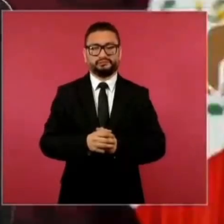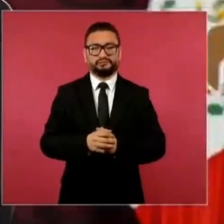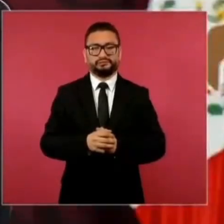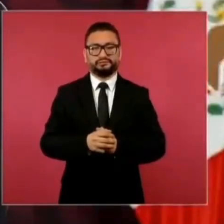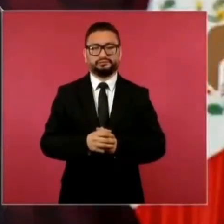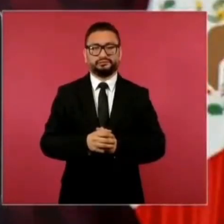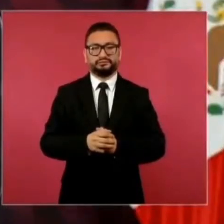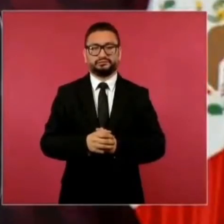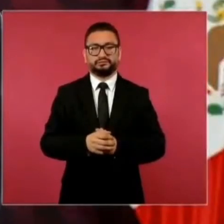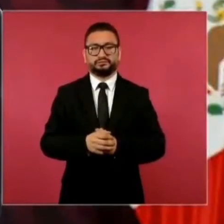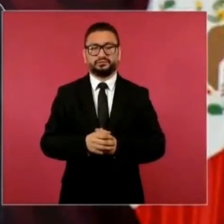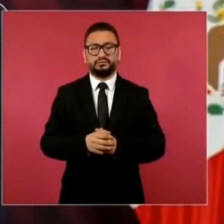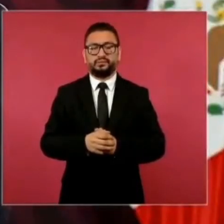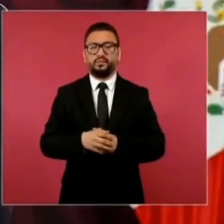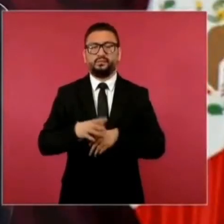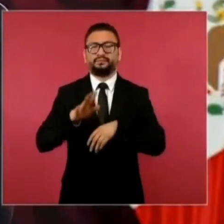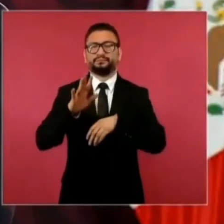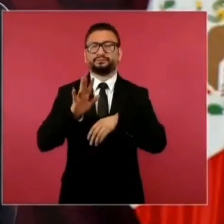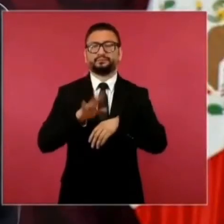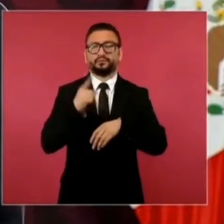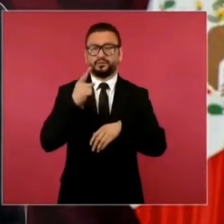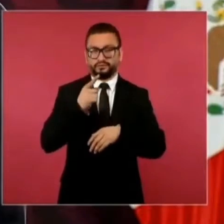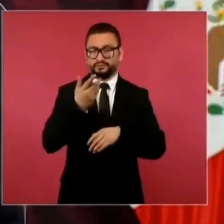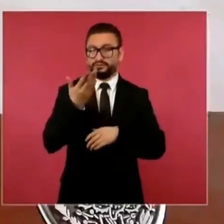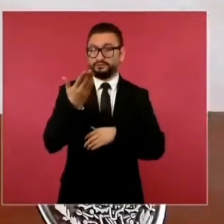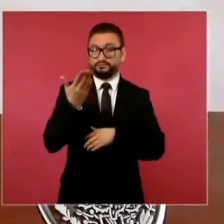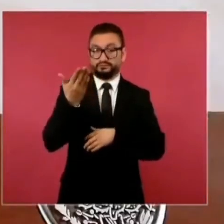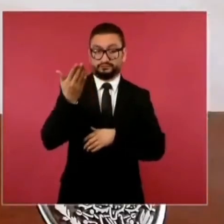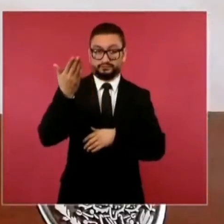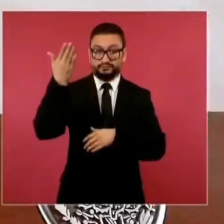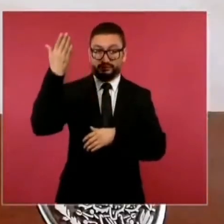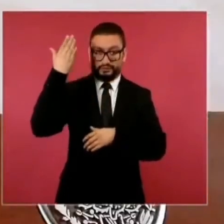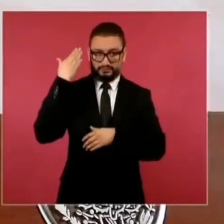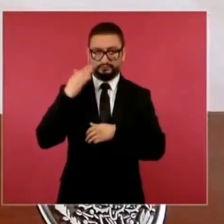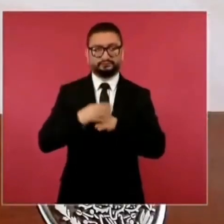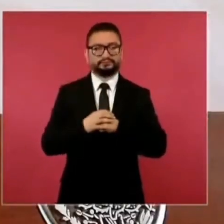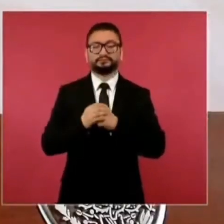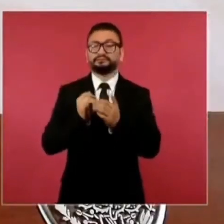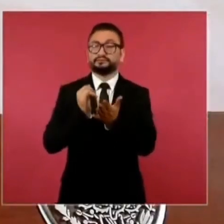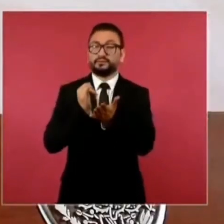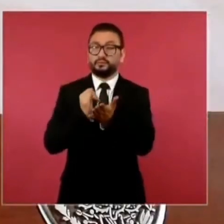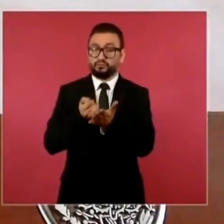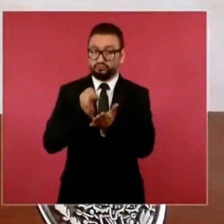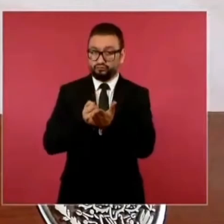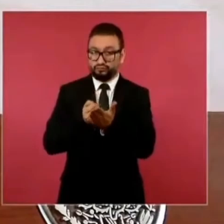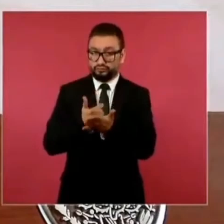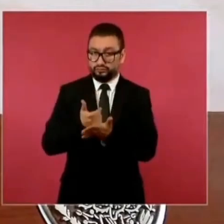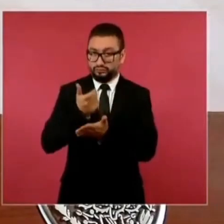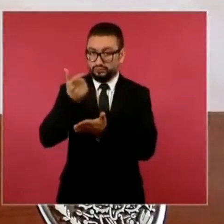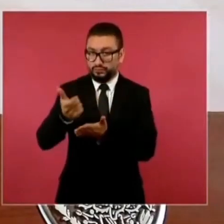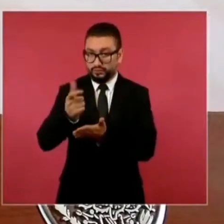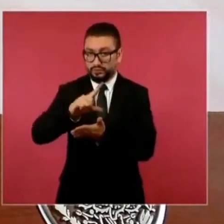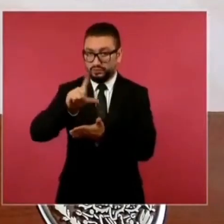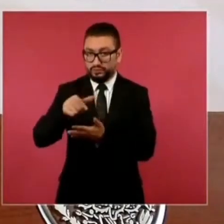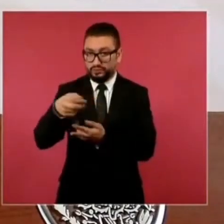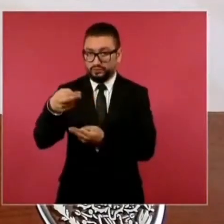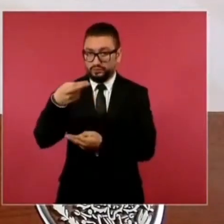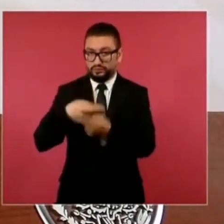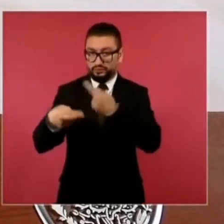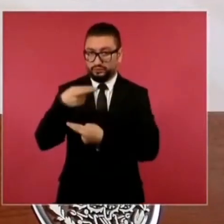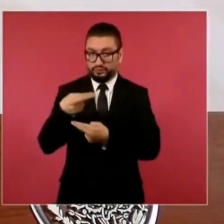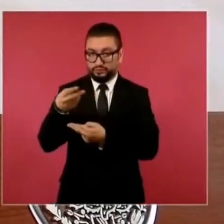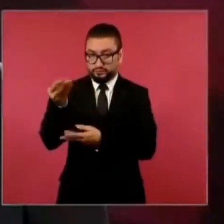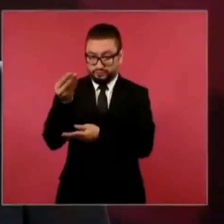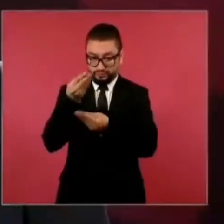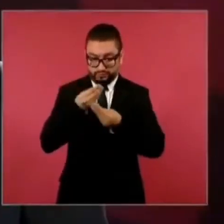estaba hasta legalizada la devolución de impuestos. una de las